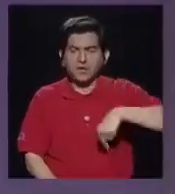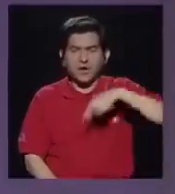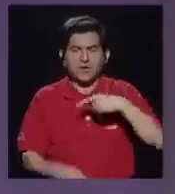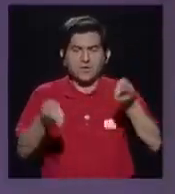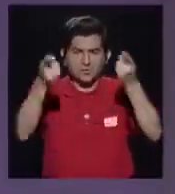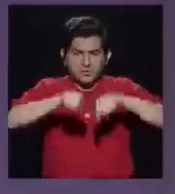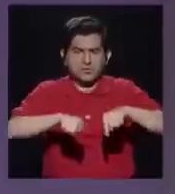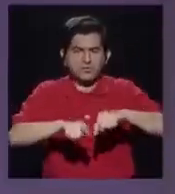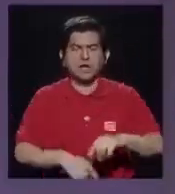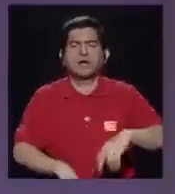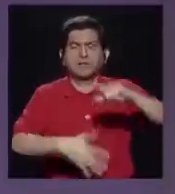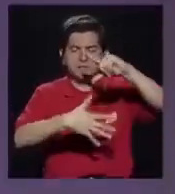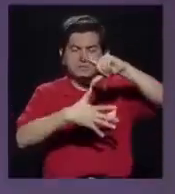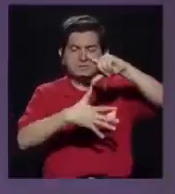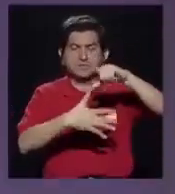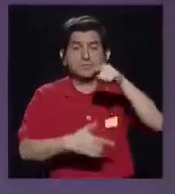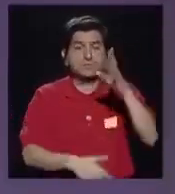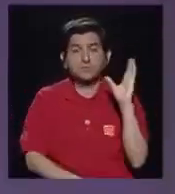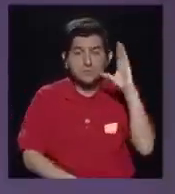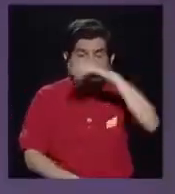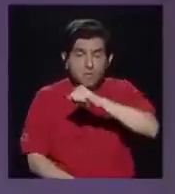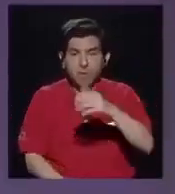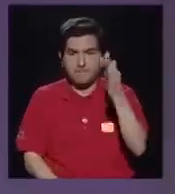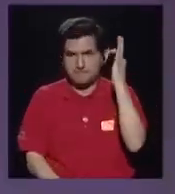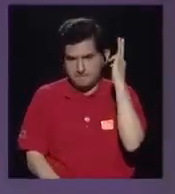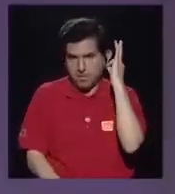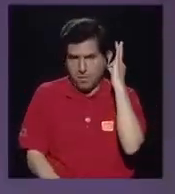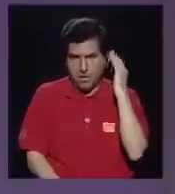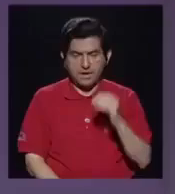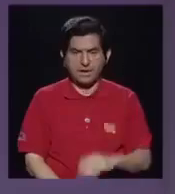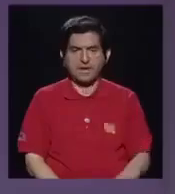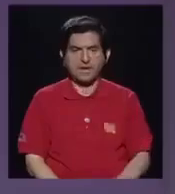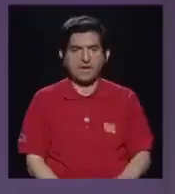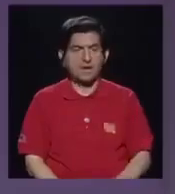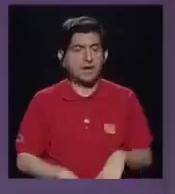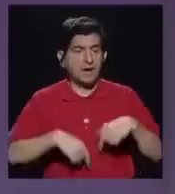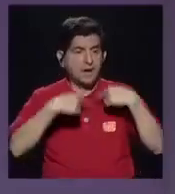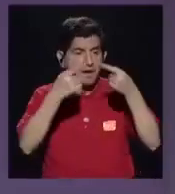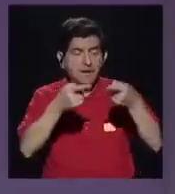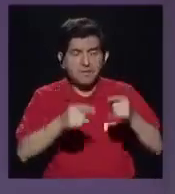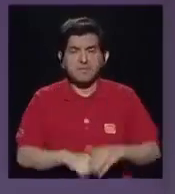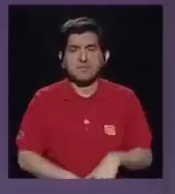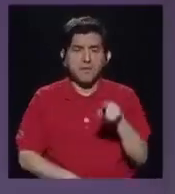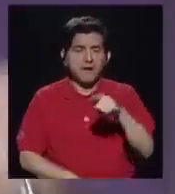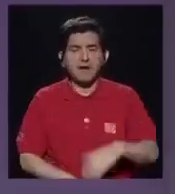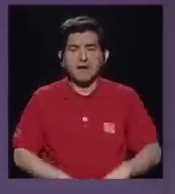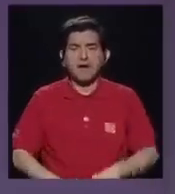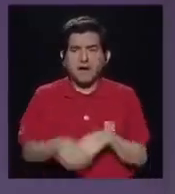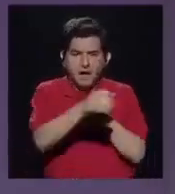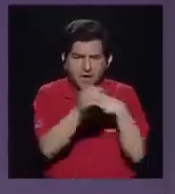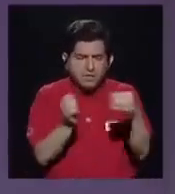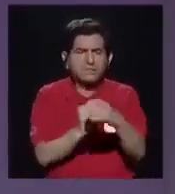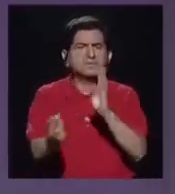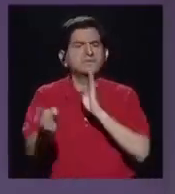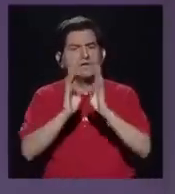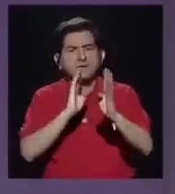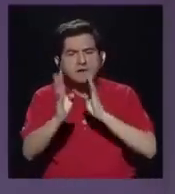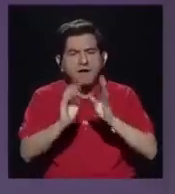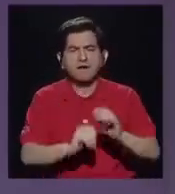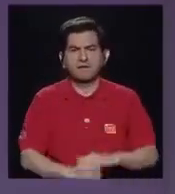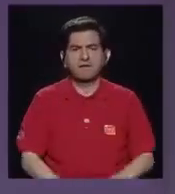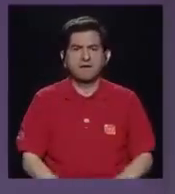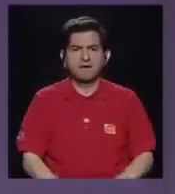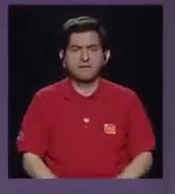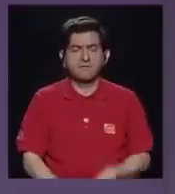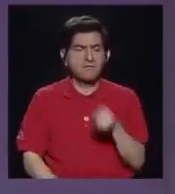latinoamericanos vos ves que la mujer va a la al mostrador Estatal le habla y y no